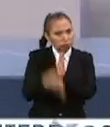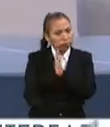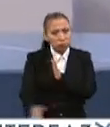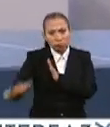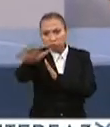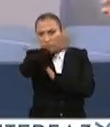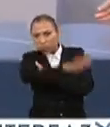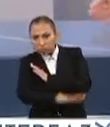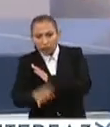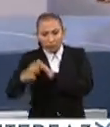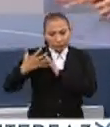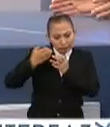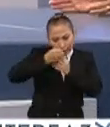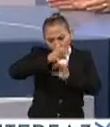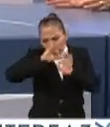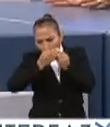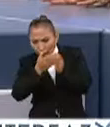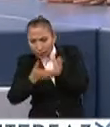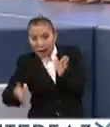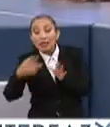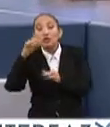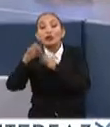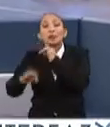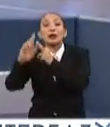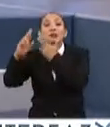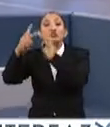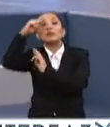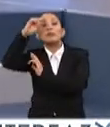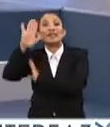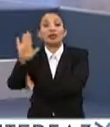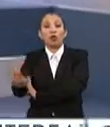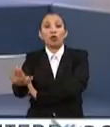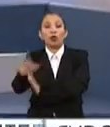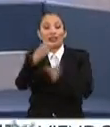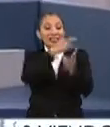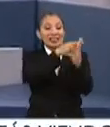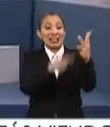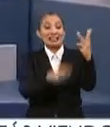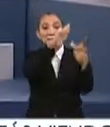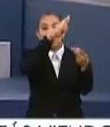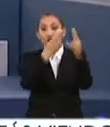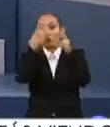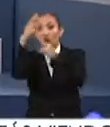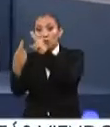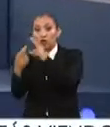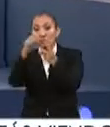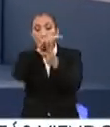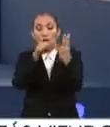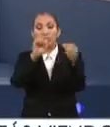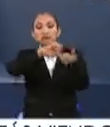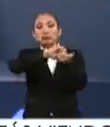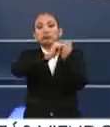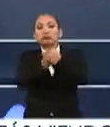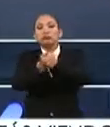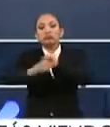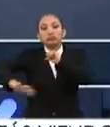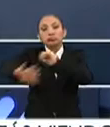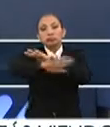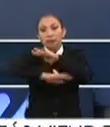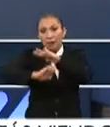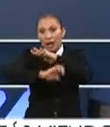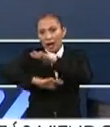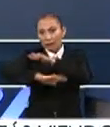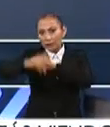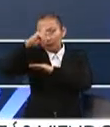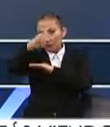en sus estructuras, y finalmente la Revolución Mexicana. Así que son las tres grandes revoluciones que han transformado las estructuras de